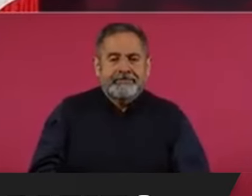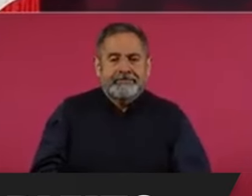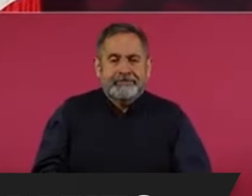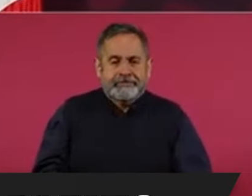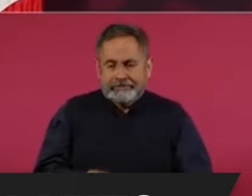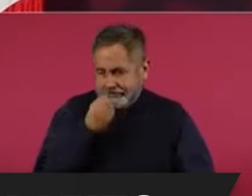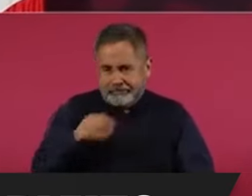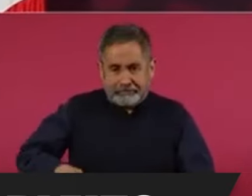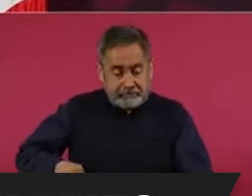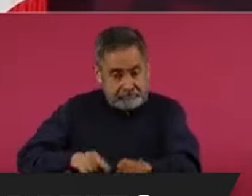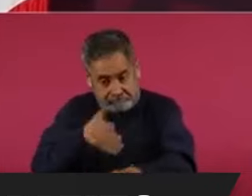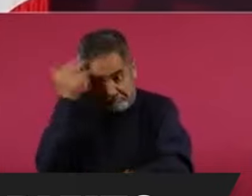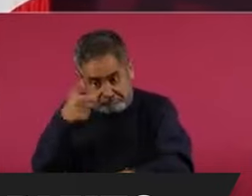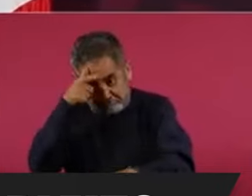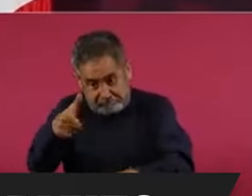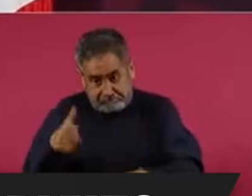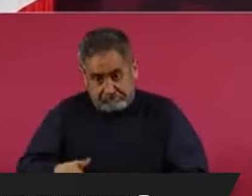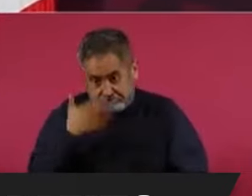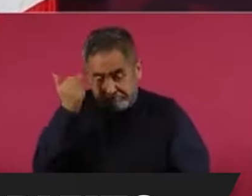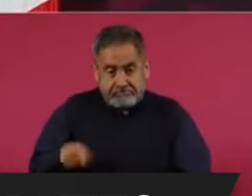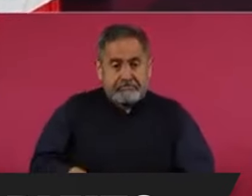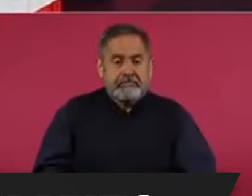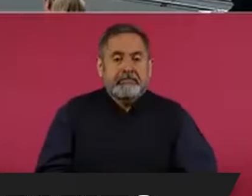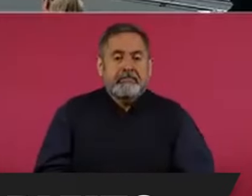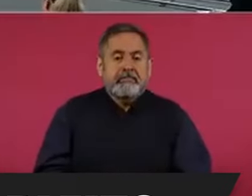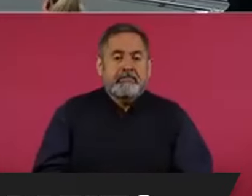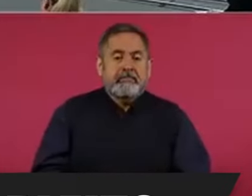Está interesante, yo no sabía eso.